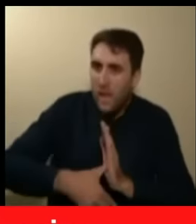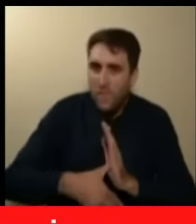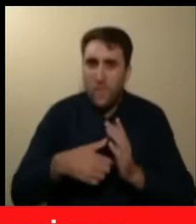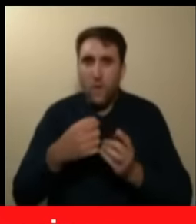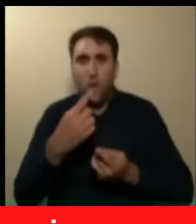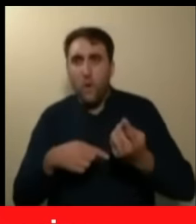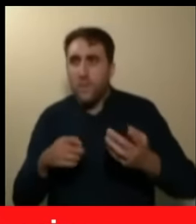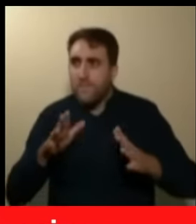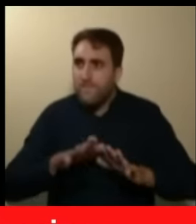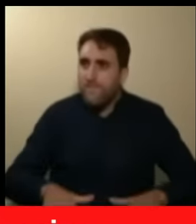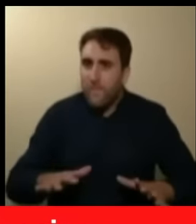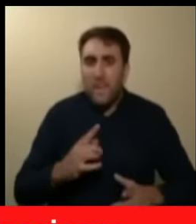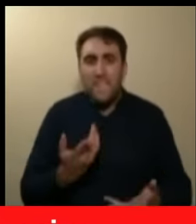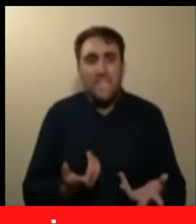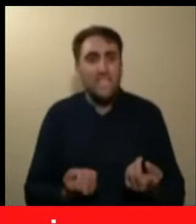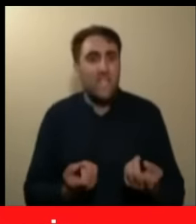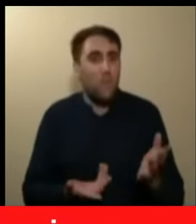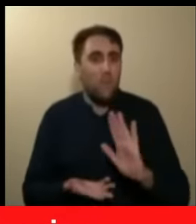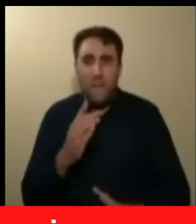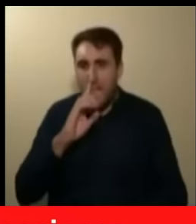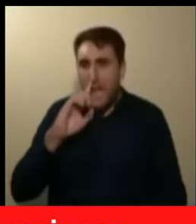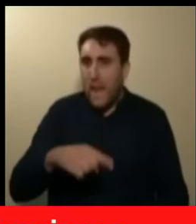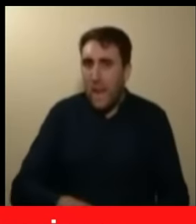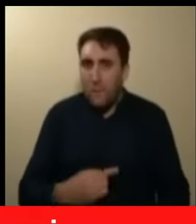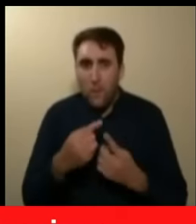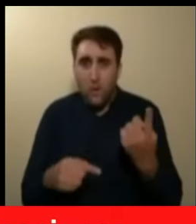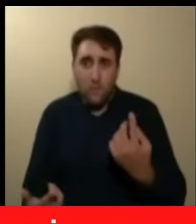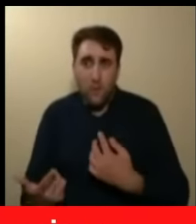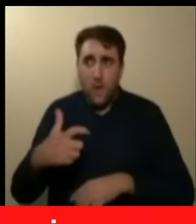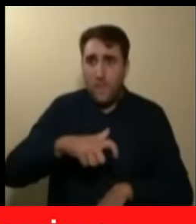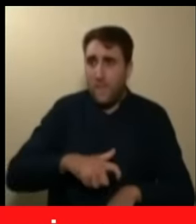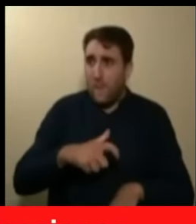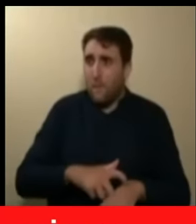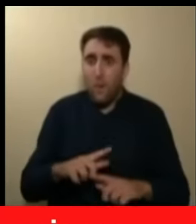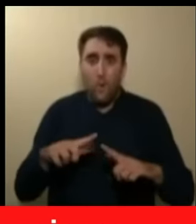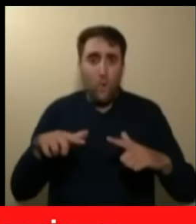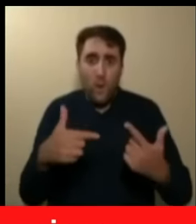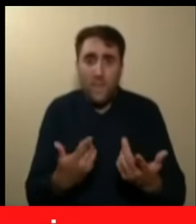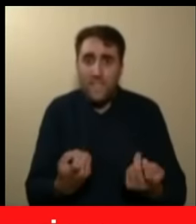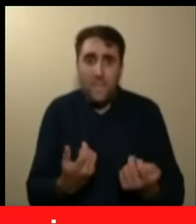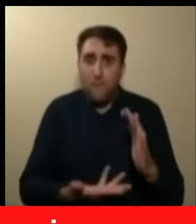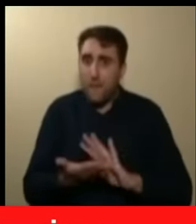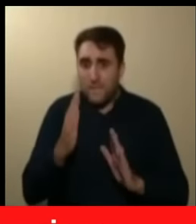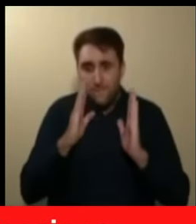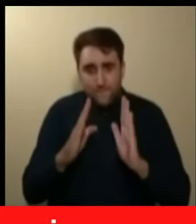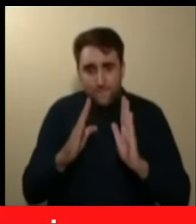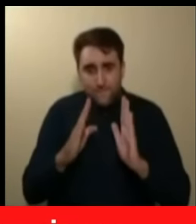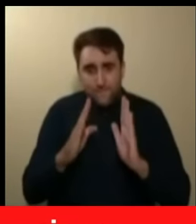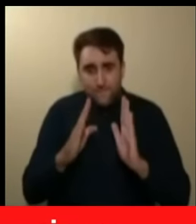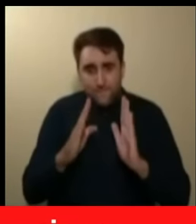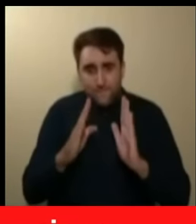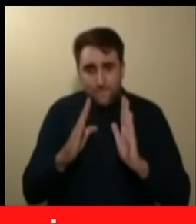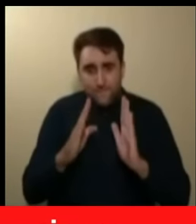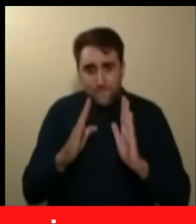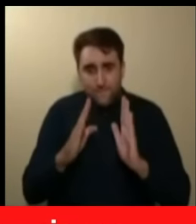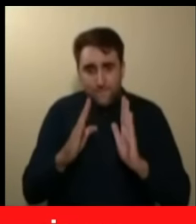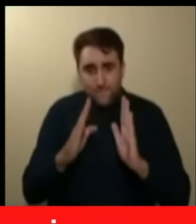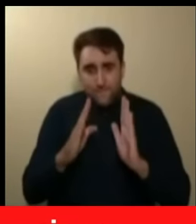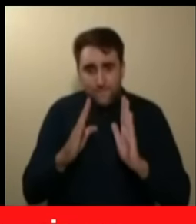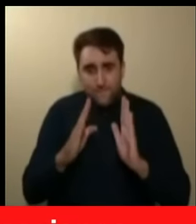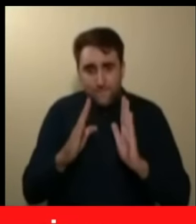que creemos que debe ser mucho más ágil acorde a los tiempos que están hoy transcurriendo. Darle mayor autonomía